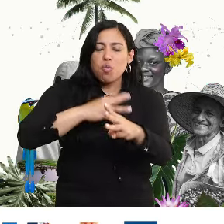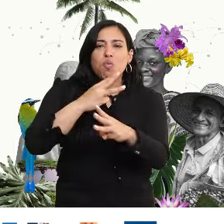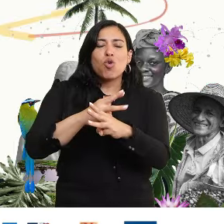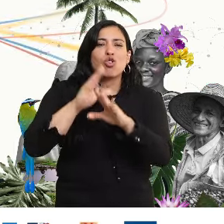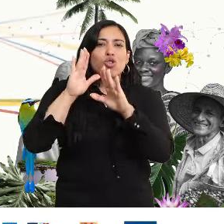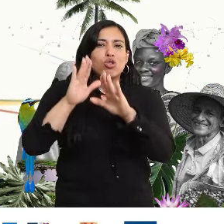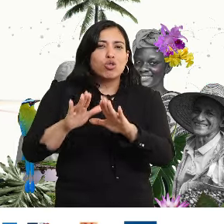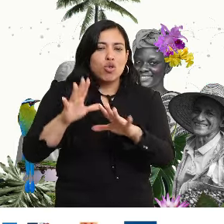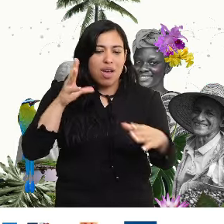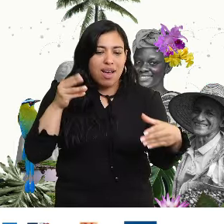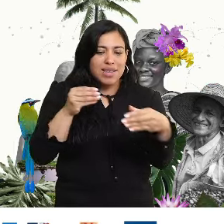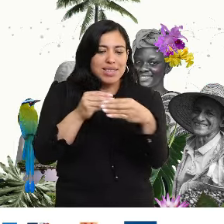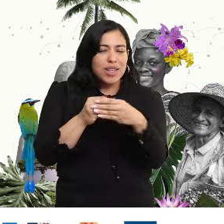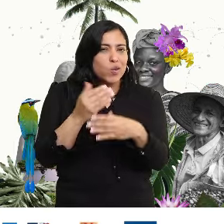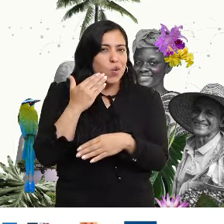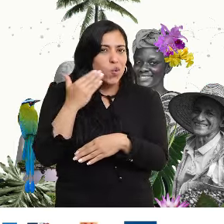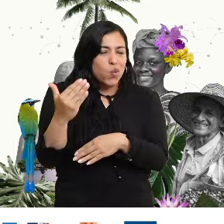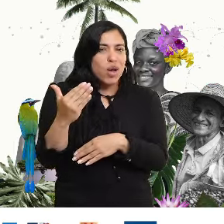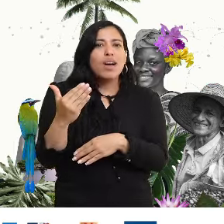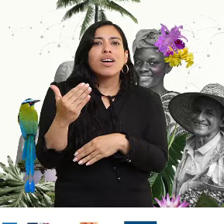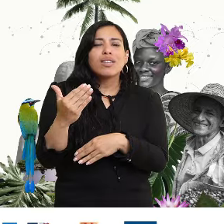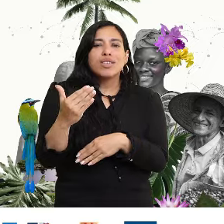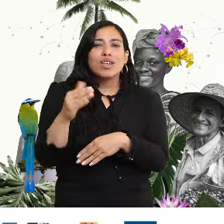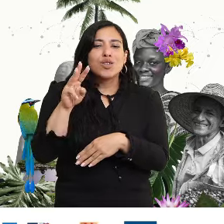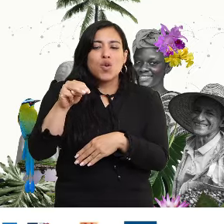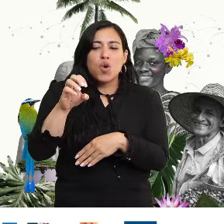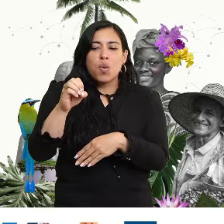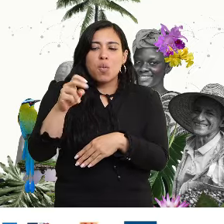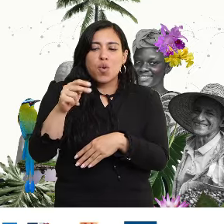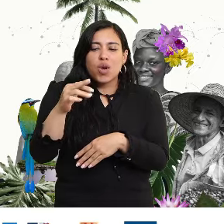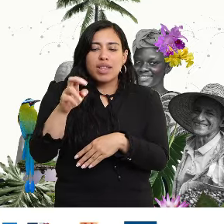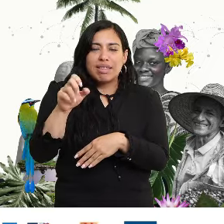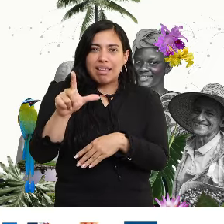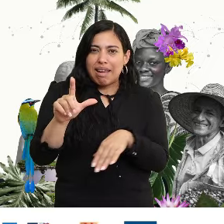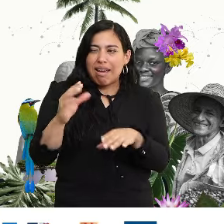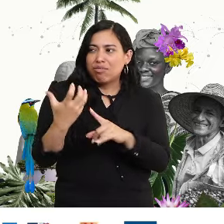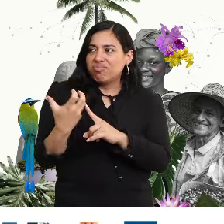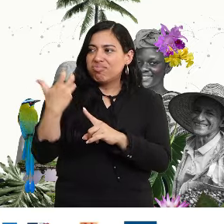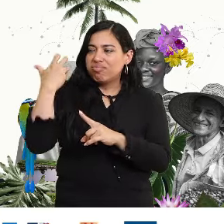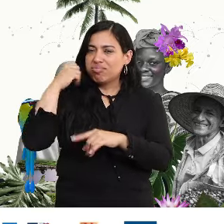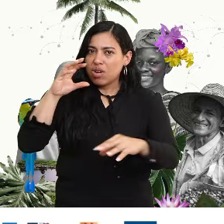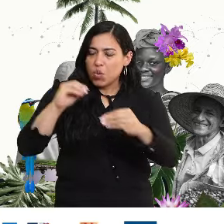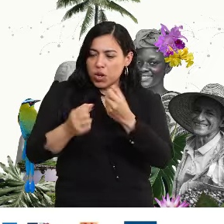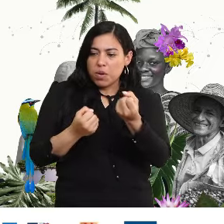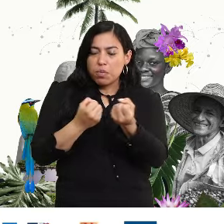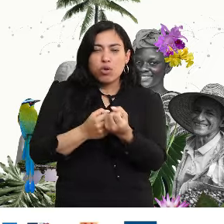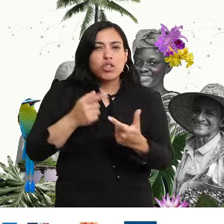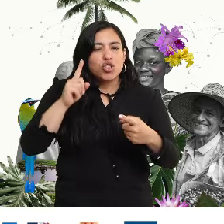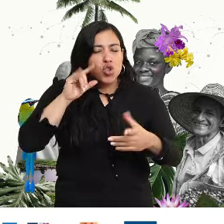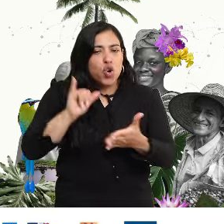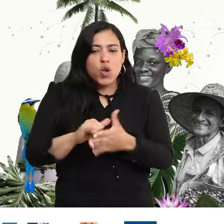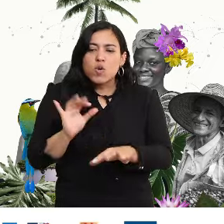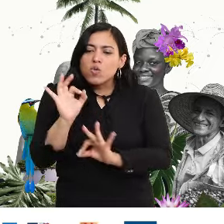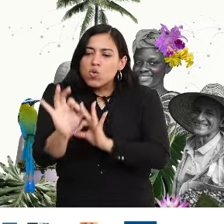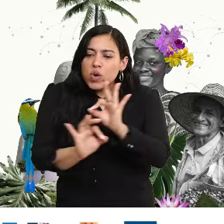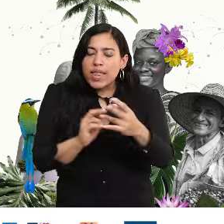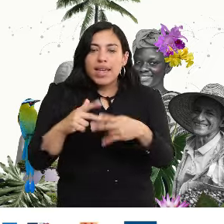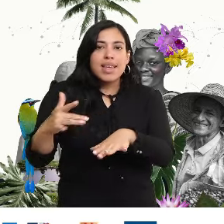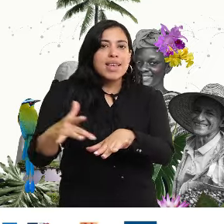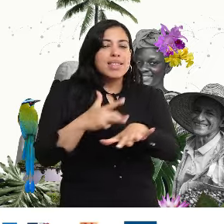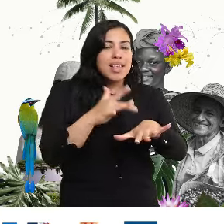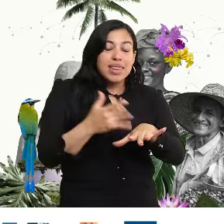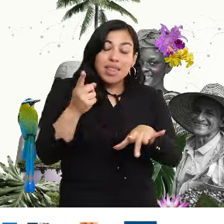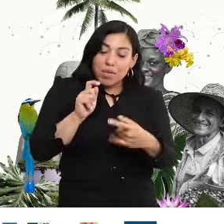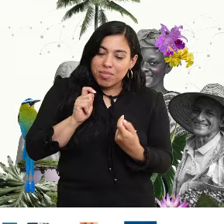que se adoptó en Montreal. Creo que hay que apoyar, incentivar y promover, y además